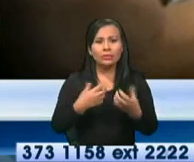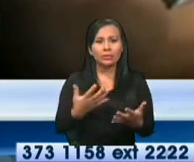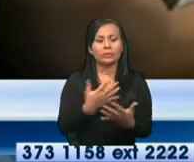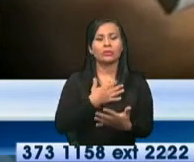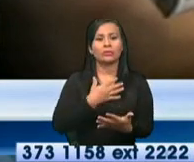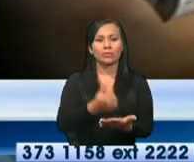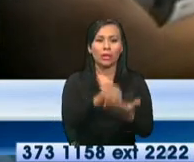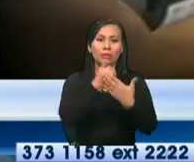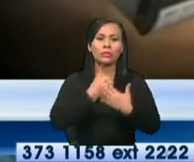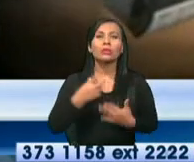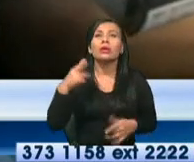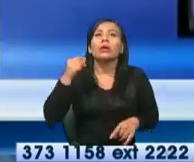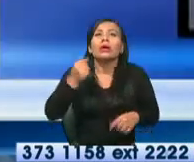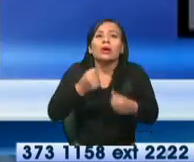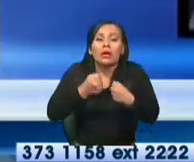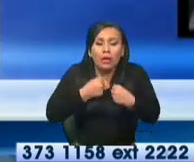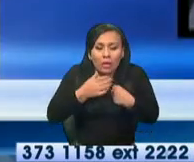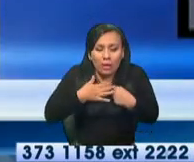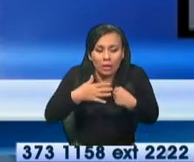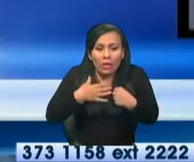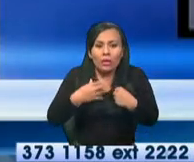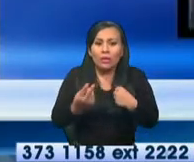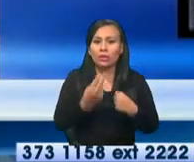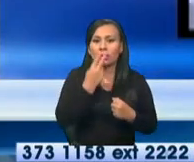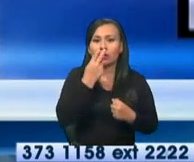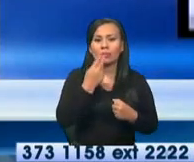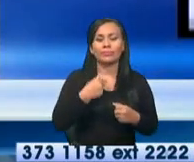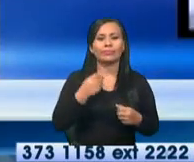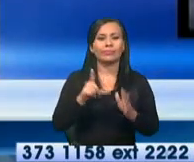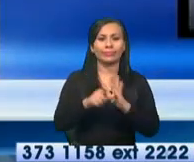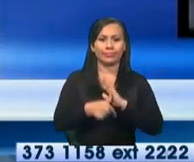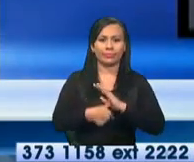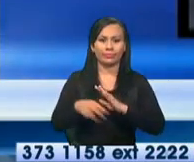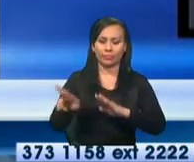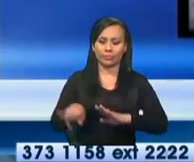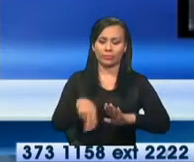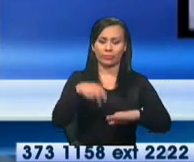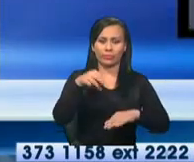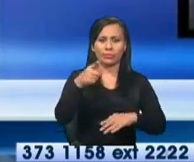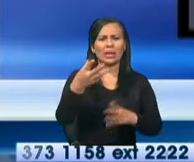podía respirar bien. Intentó subirse.